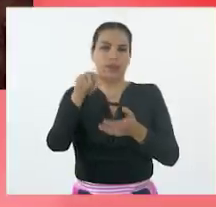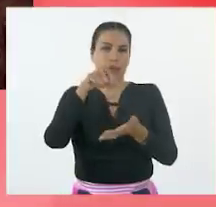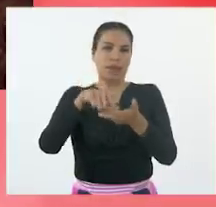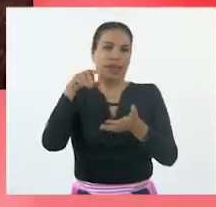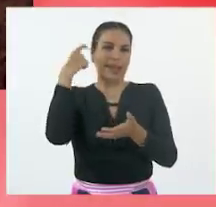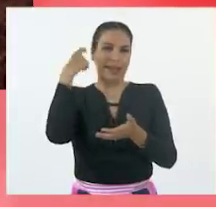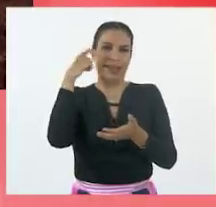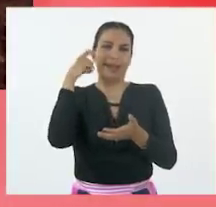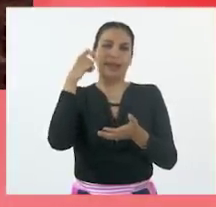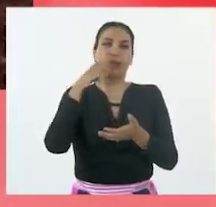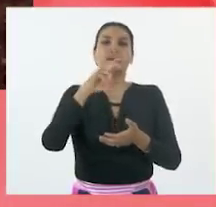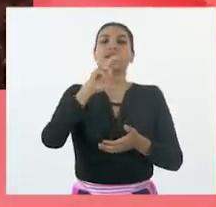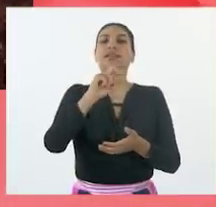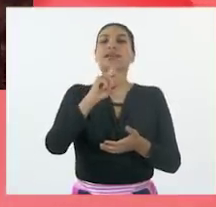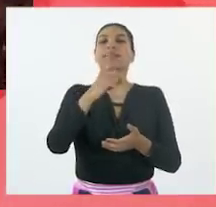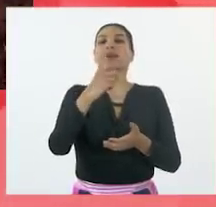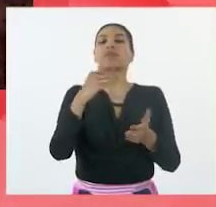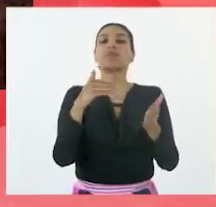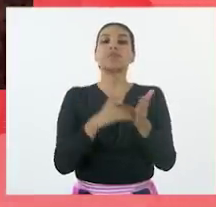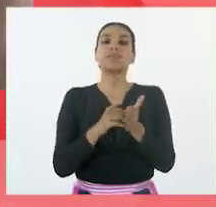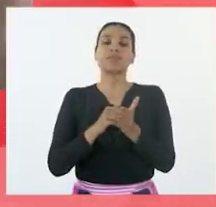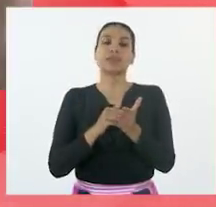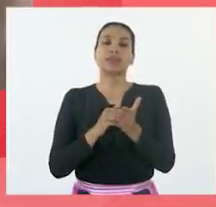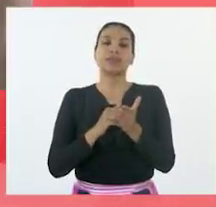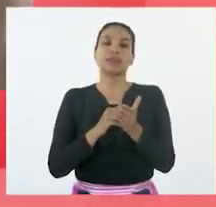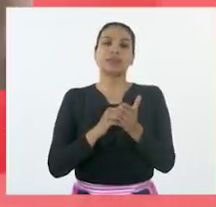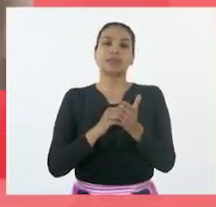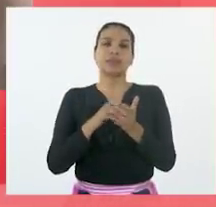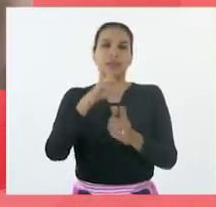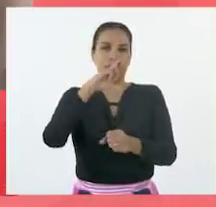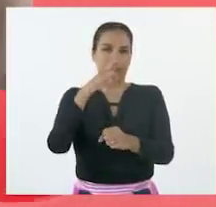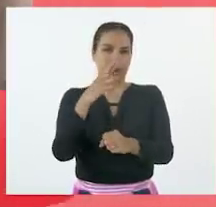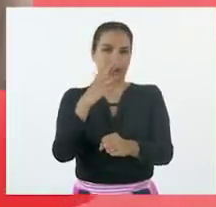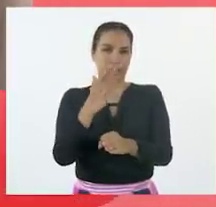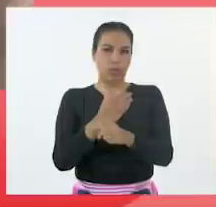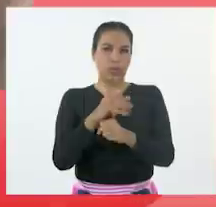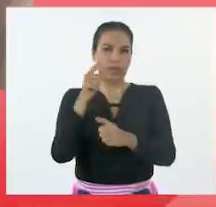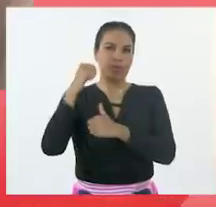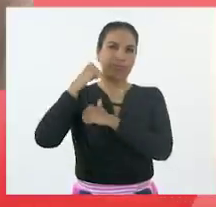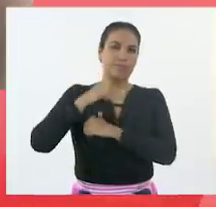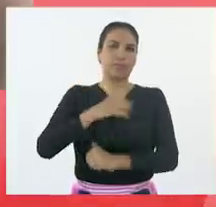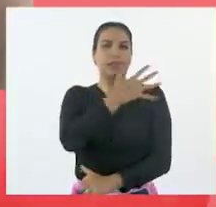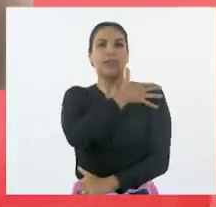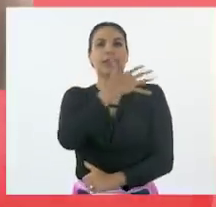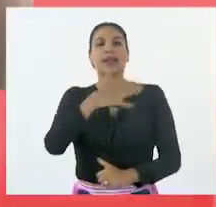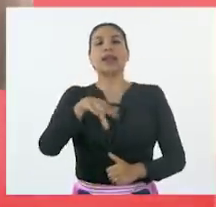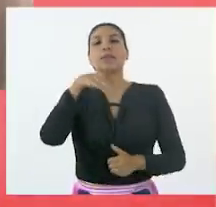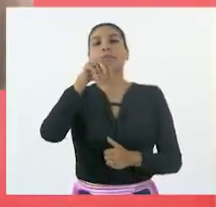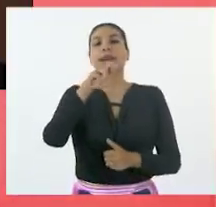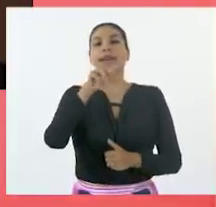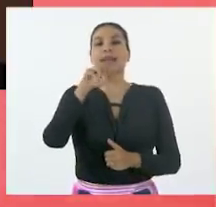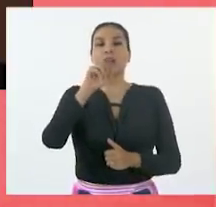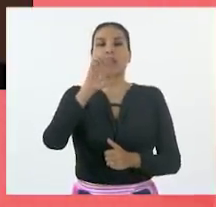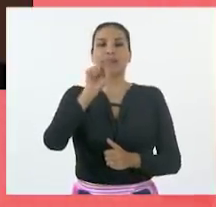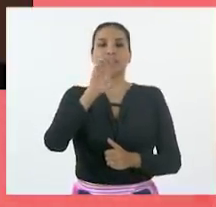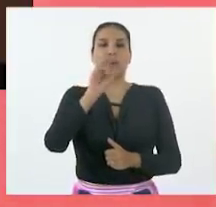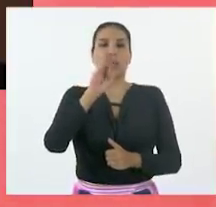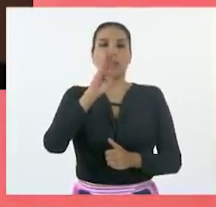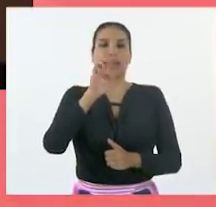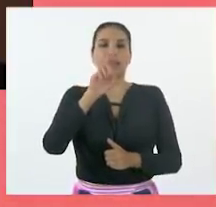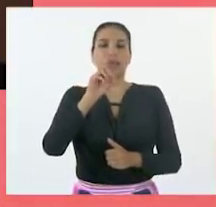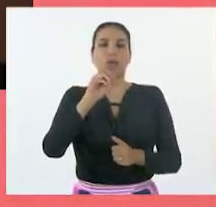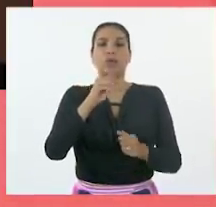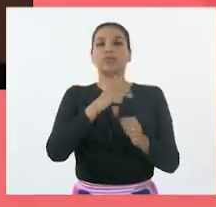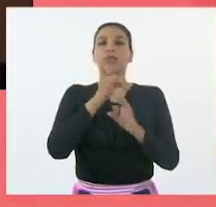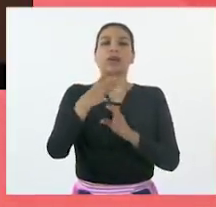Querétaro 31,000 republicanos al mando del general Mariano Escobedo contra